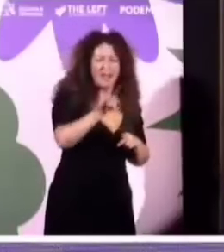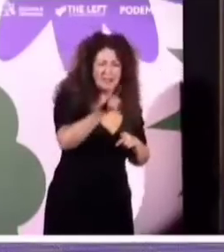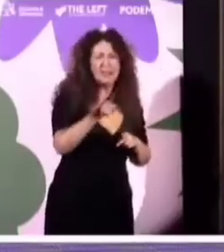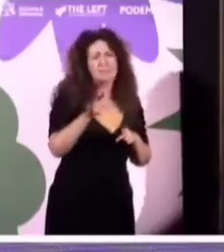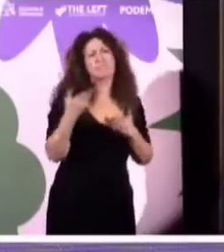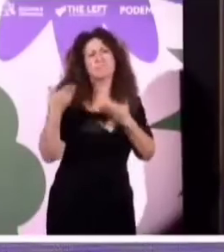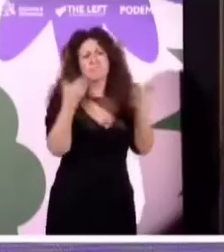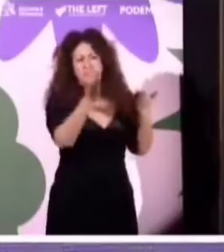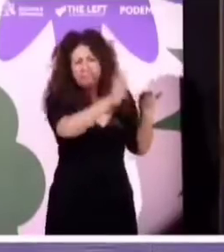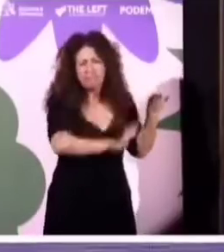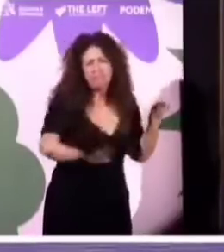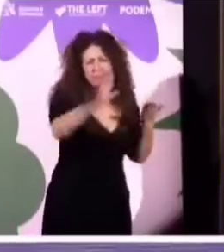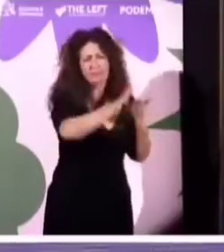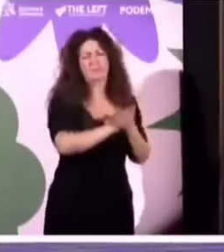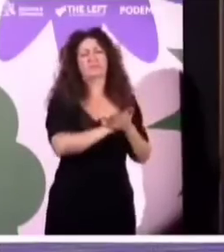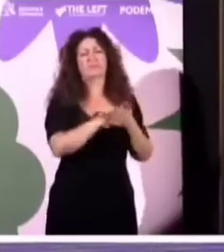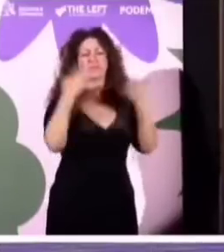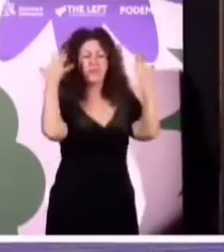obra.